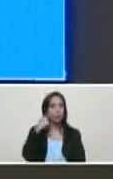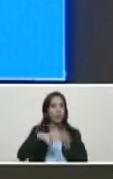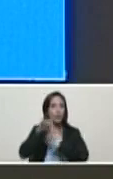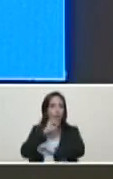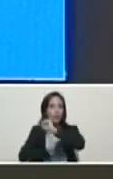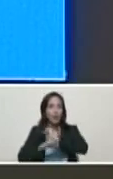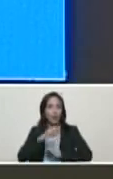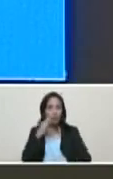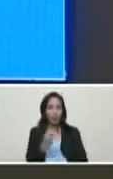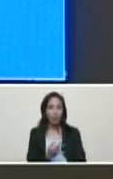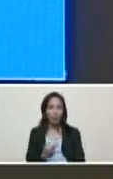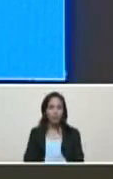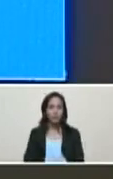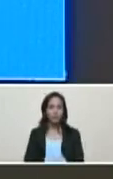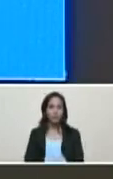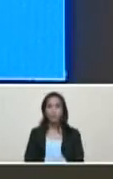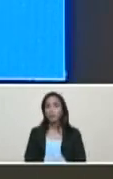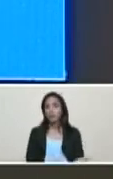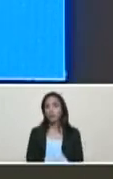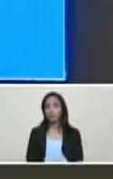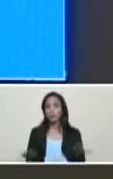verdad y para